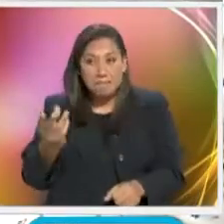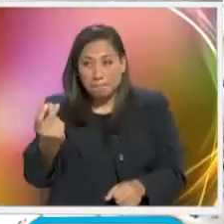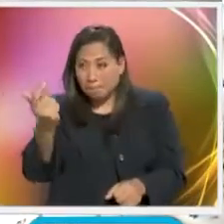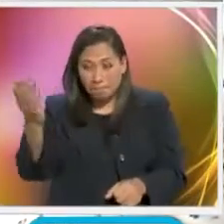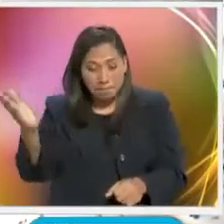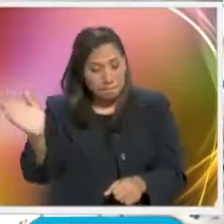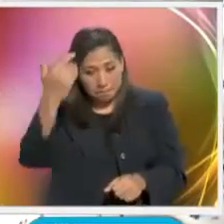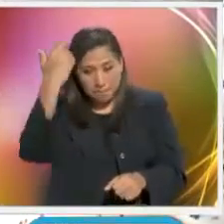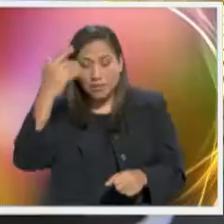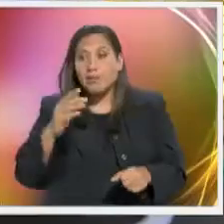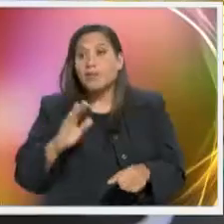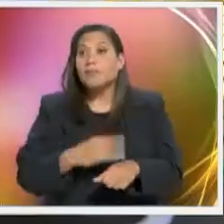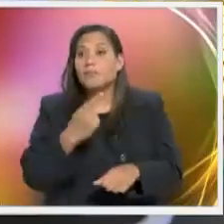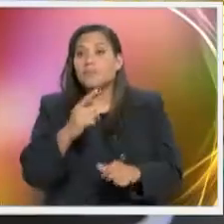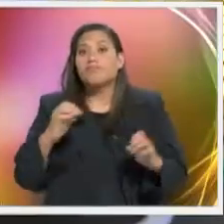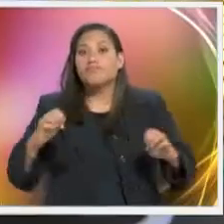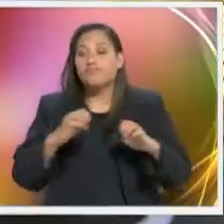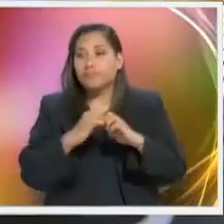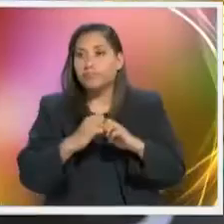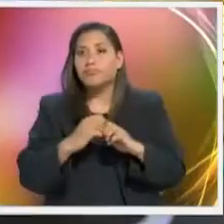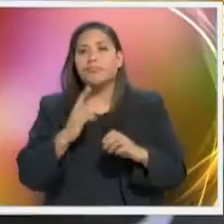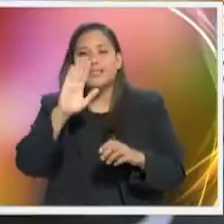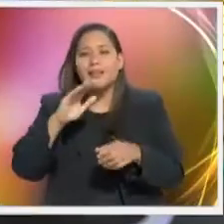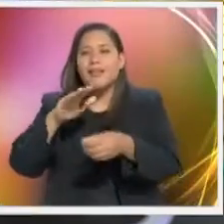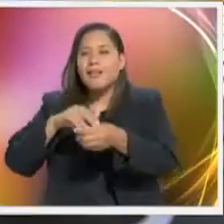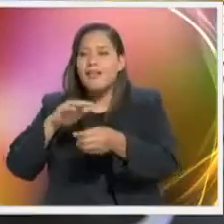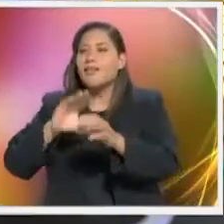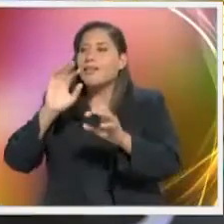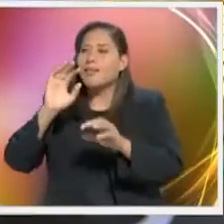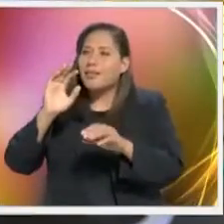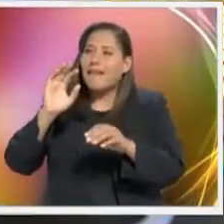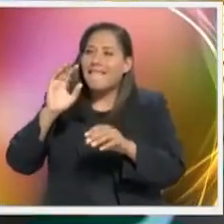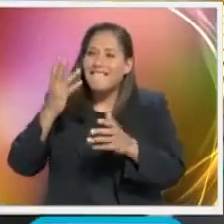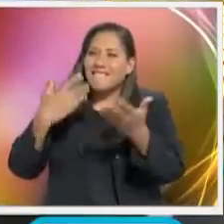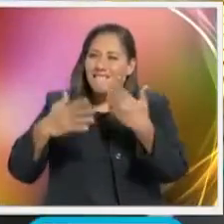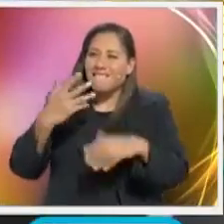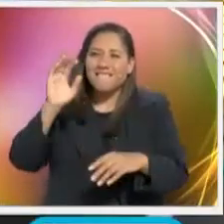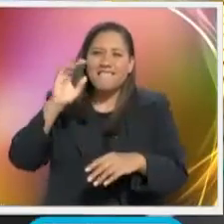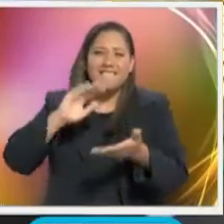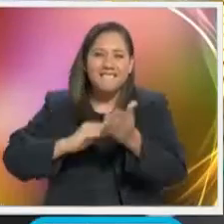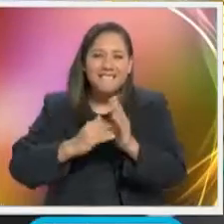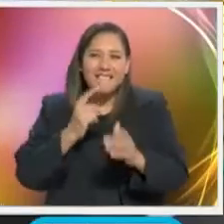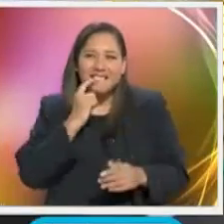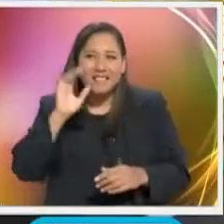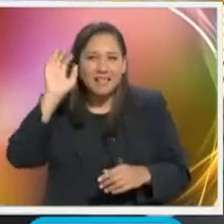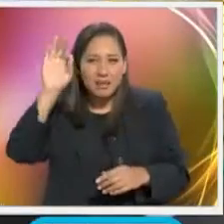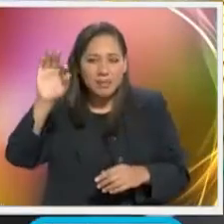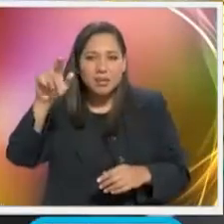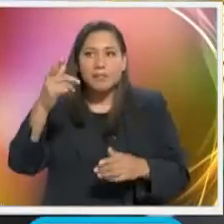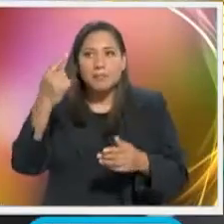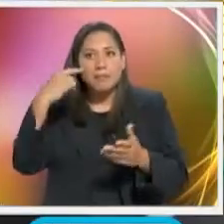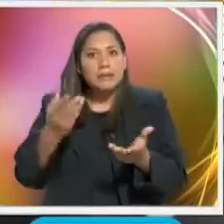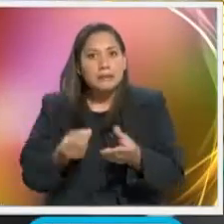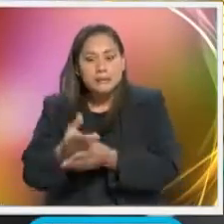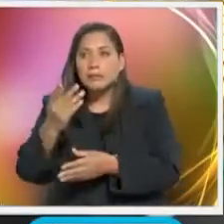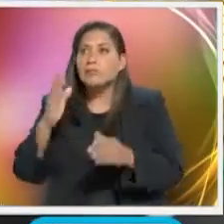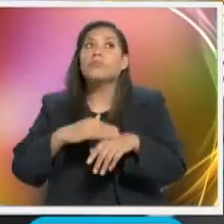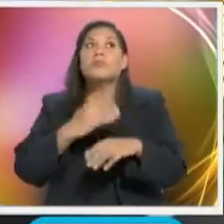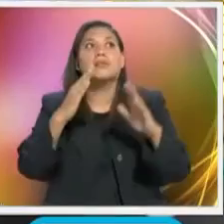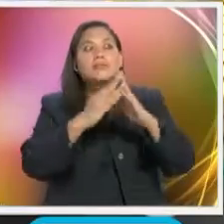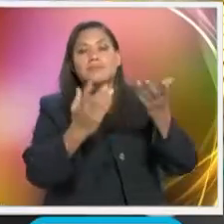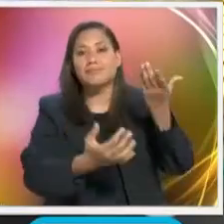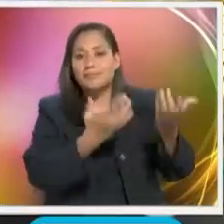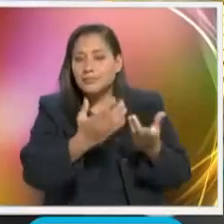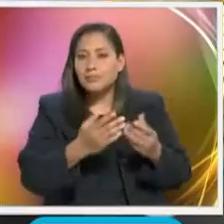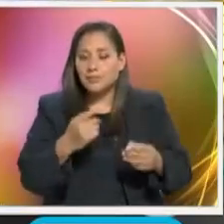viene hay una emergencia, o encontrarte a alguien que de plano está pues ahora sí que dentro de una casa en llamas y convencerlo de que